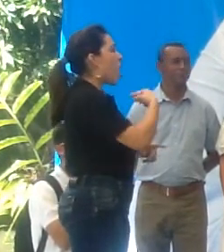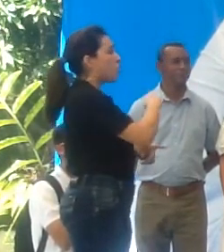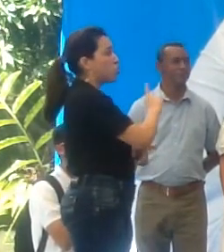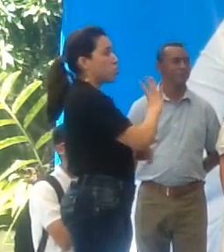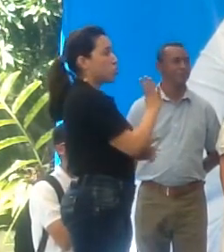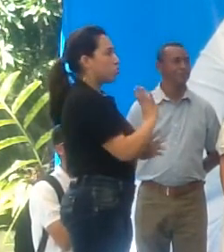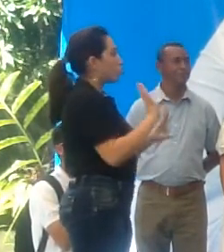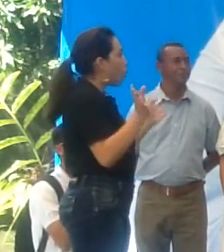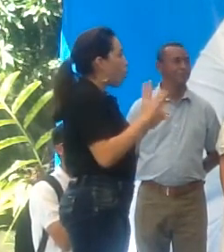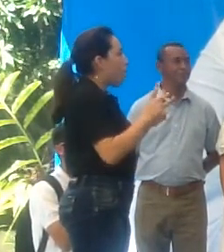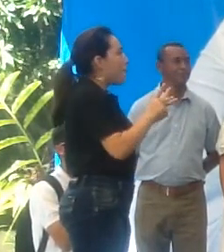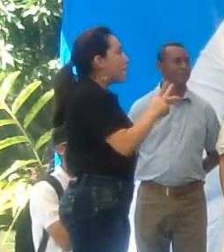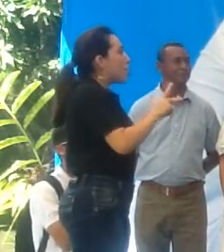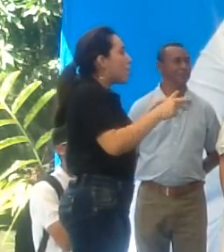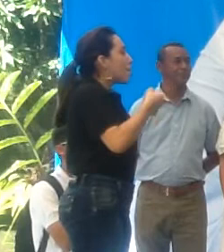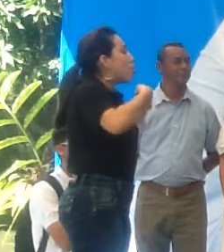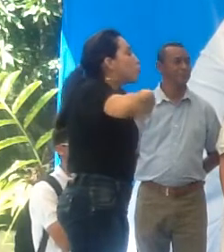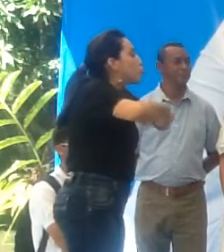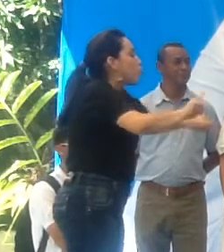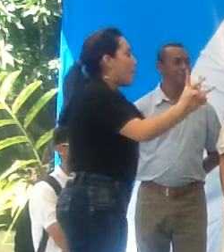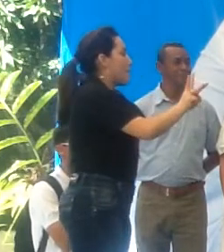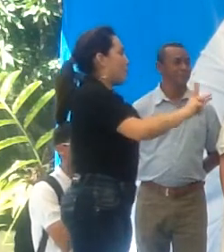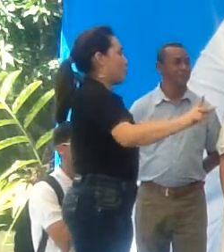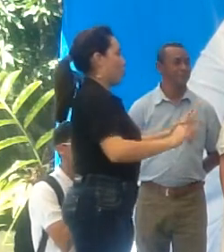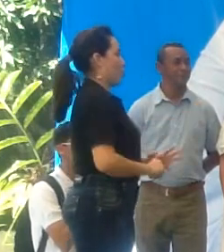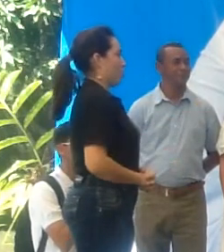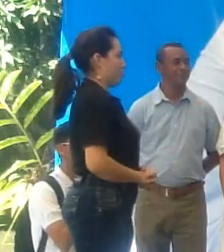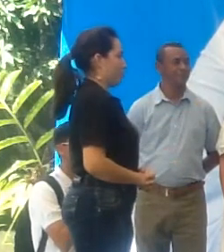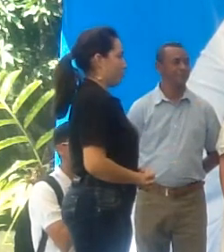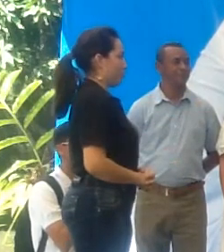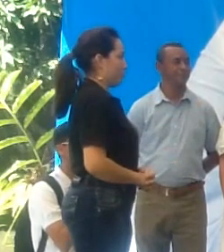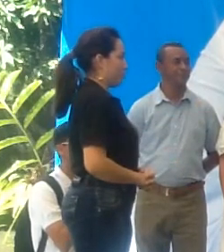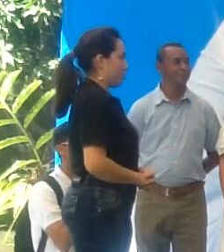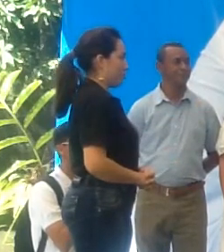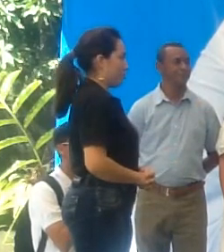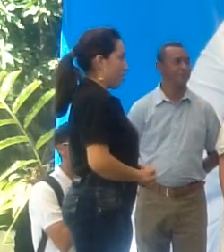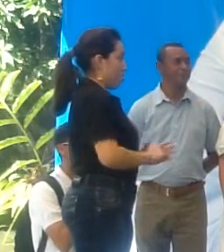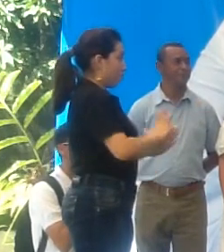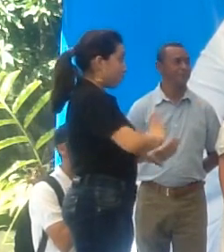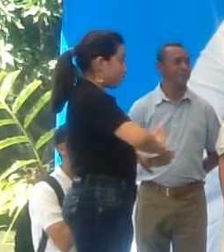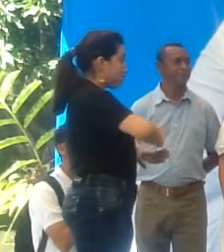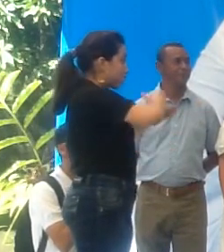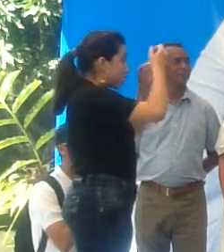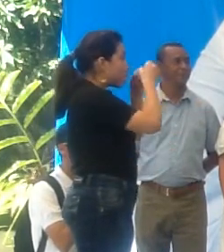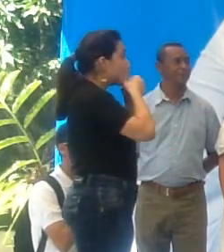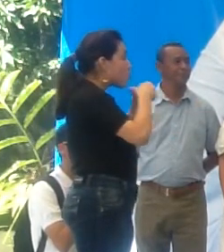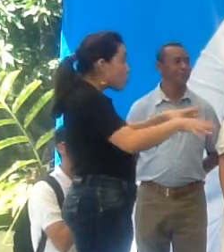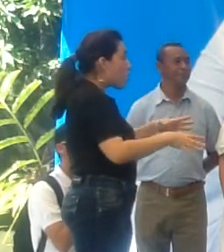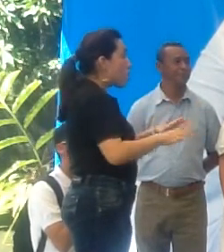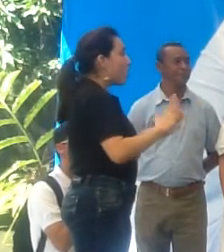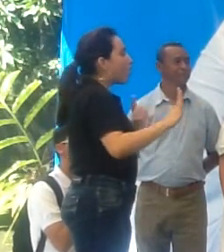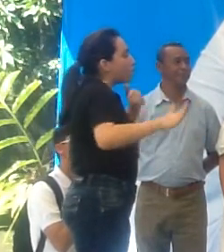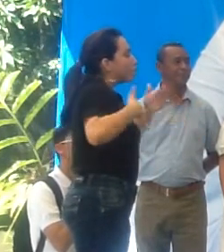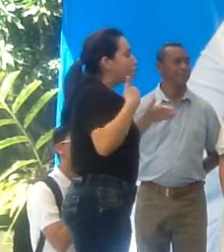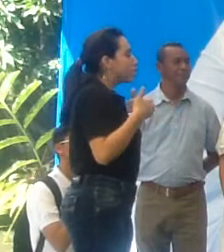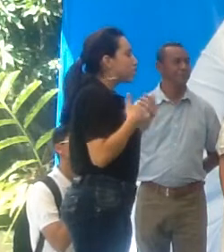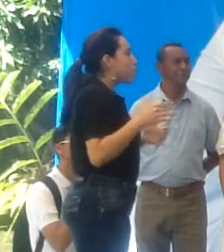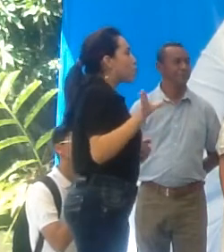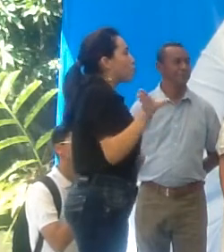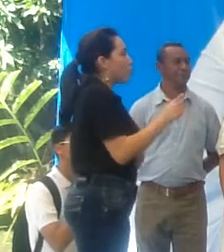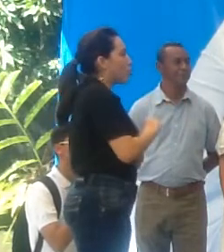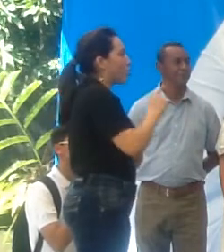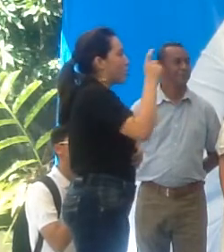de la gente y para la gente. Las obras públicas son para que las disfruten